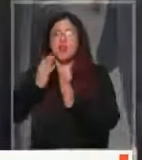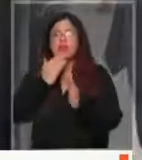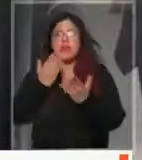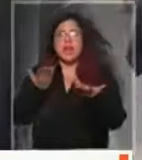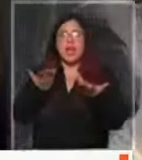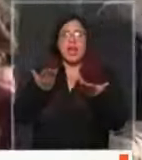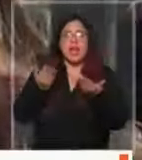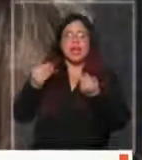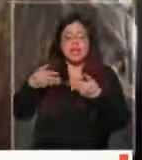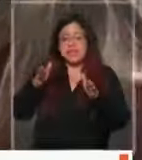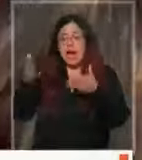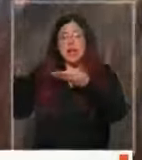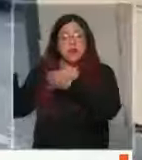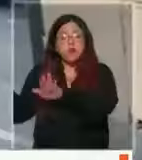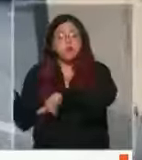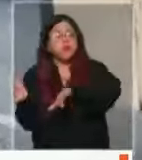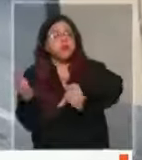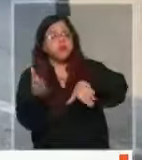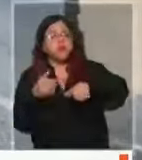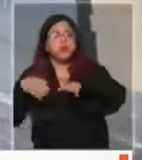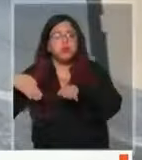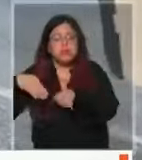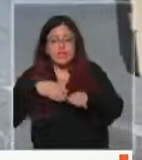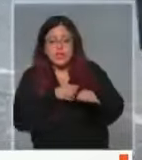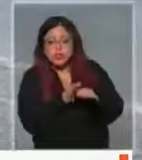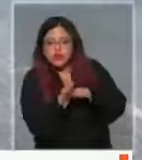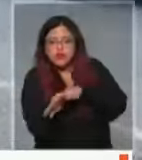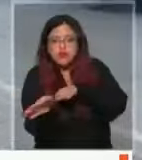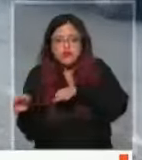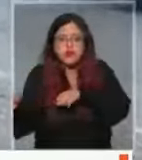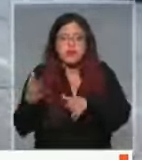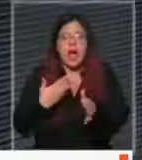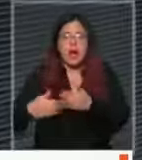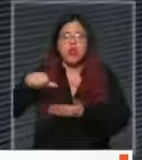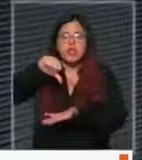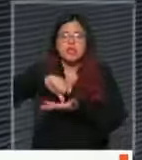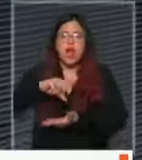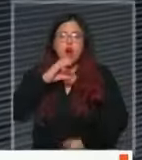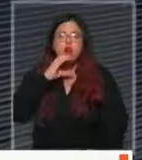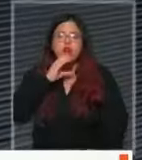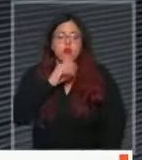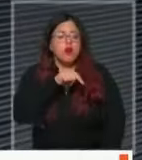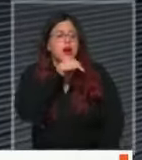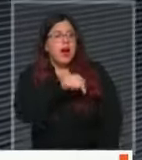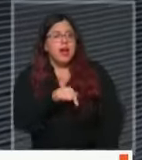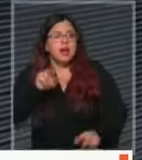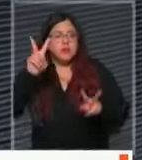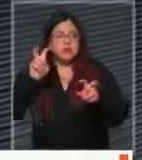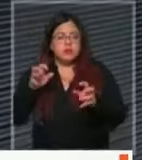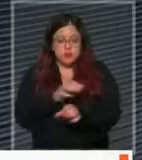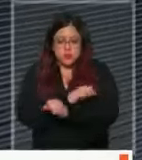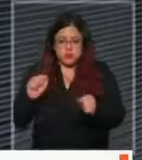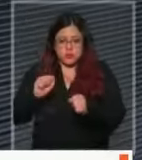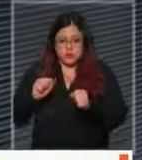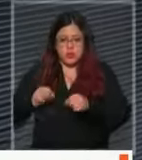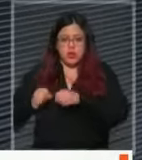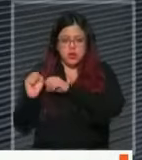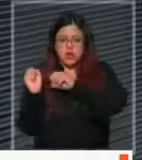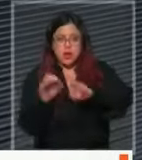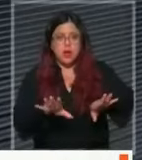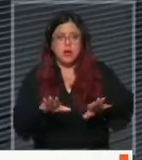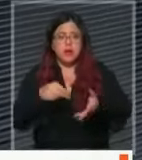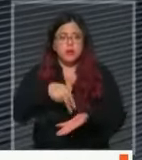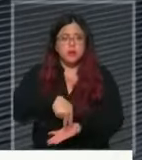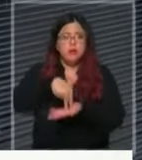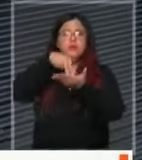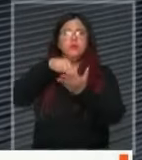tránsito y cerraron cuadras completas en pleno centro de Concepción. Dejaron uno explosivo en el ascensor y me mostraron las fotos y